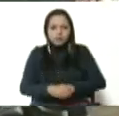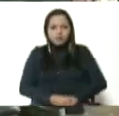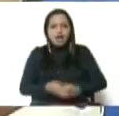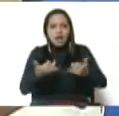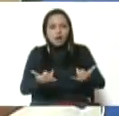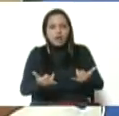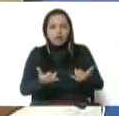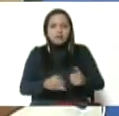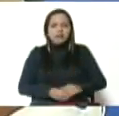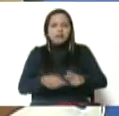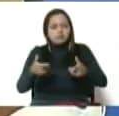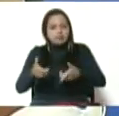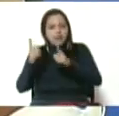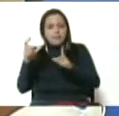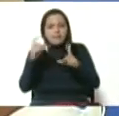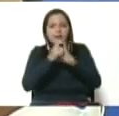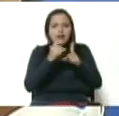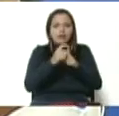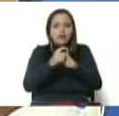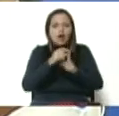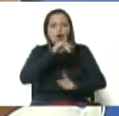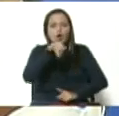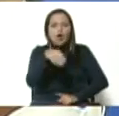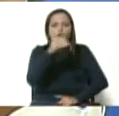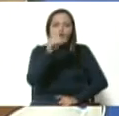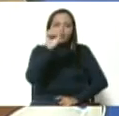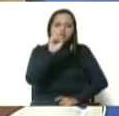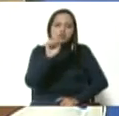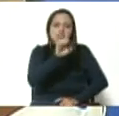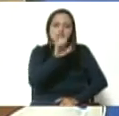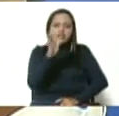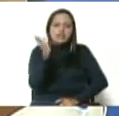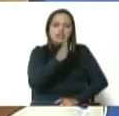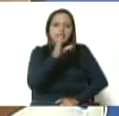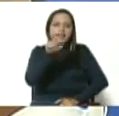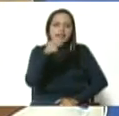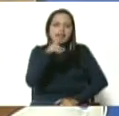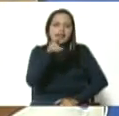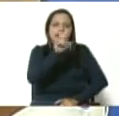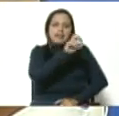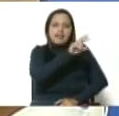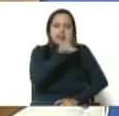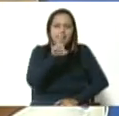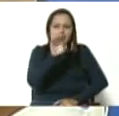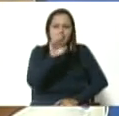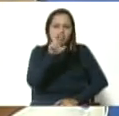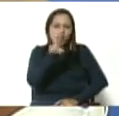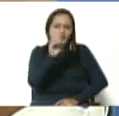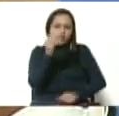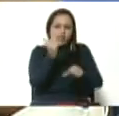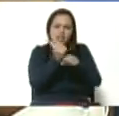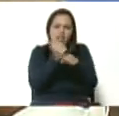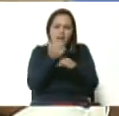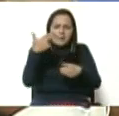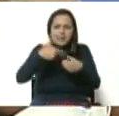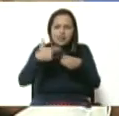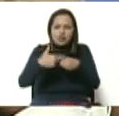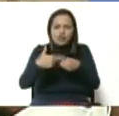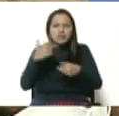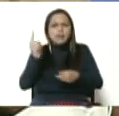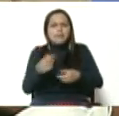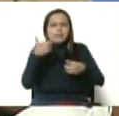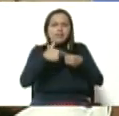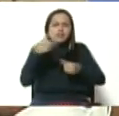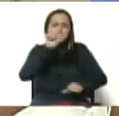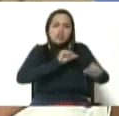el derecho de palabra a José Guerrero, que es miembro del Estado Mayor de los CPT de Petróleo, Gas y Petroquímica. Adelante, José.